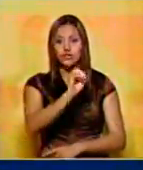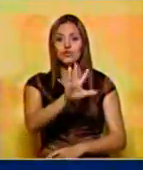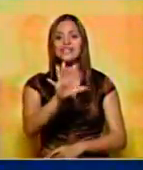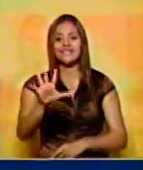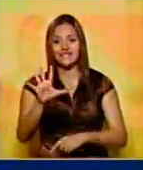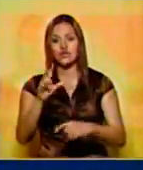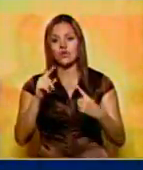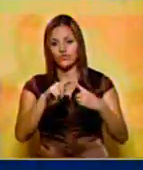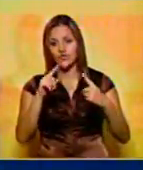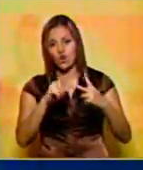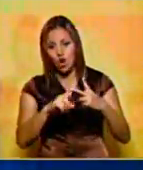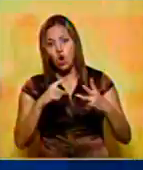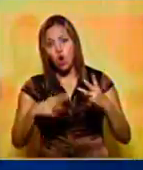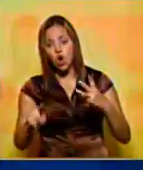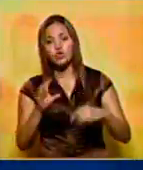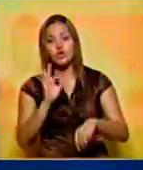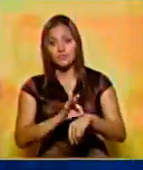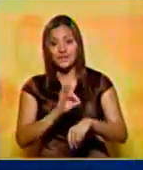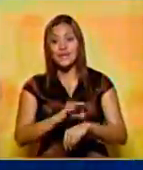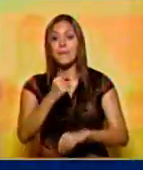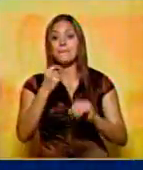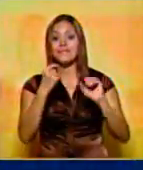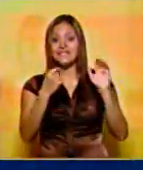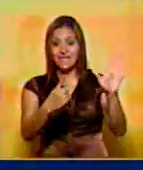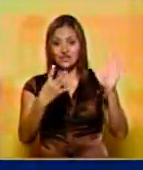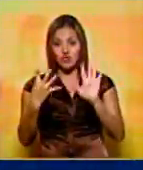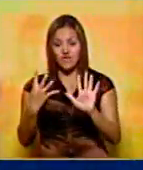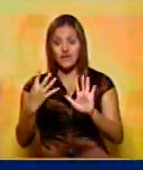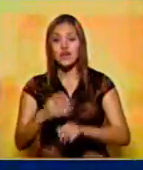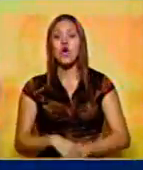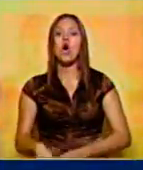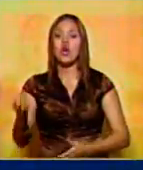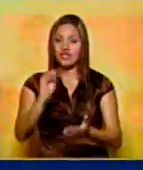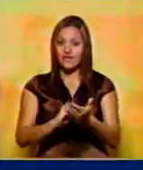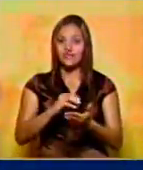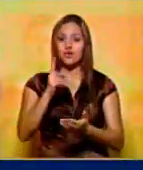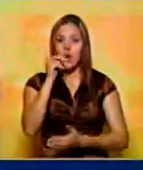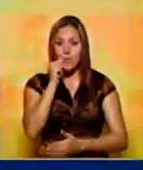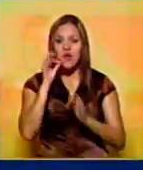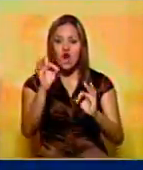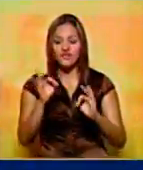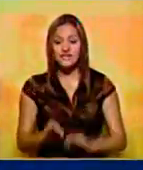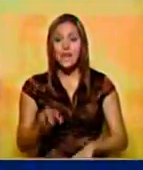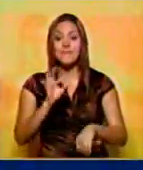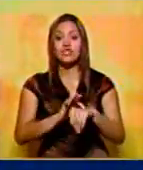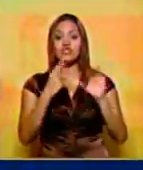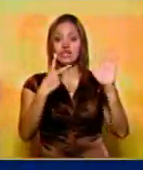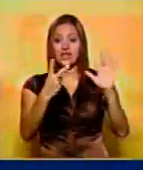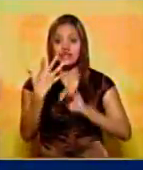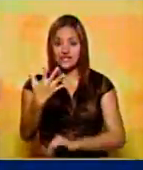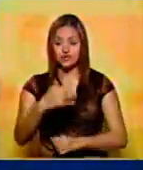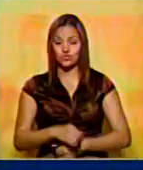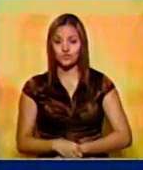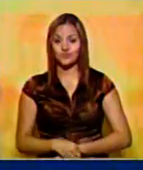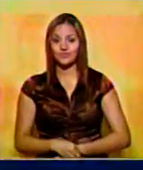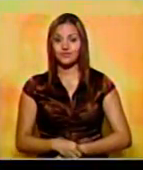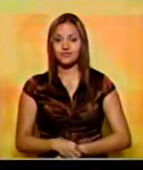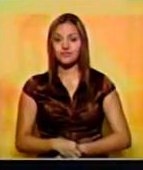55. Gerard Piqué aumentó la cuenta al 69 y Messi puso cifras definitivas al 75.